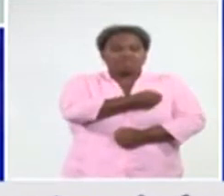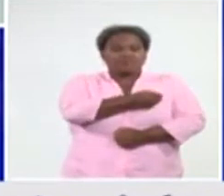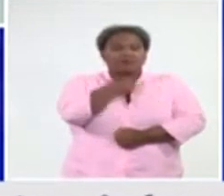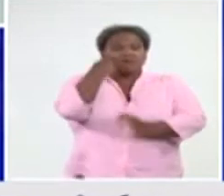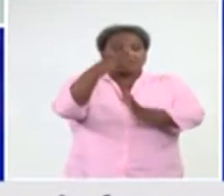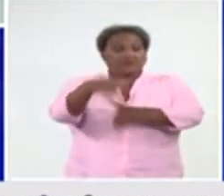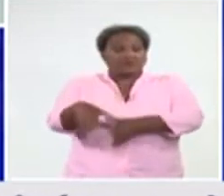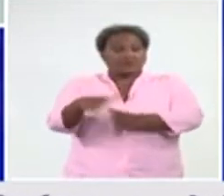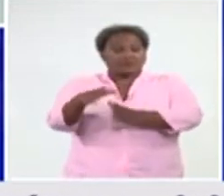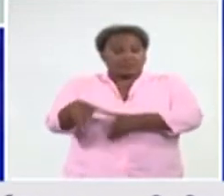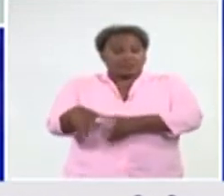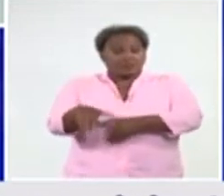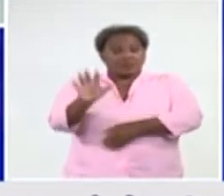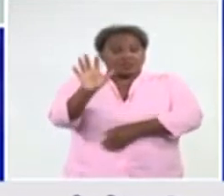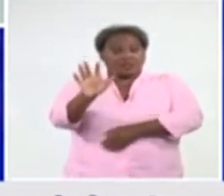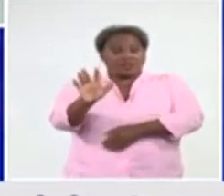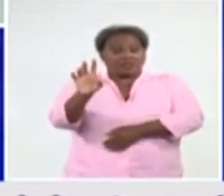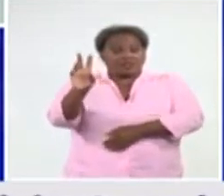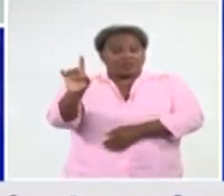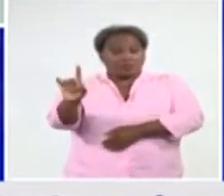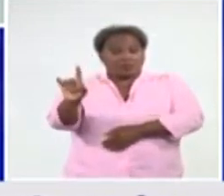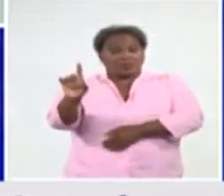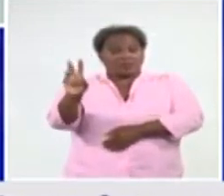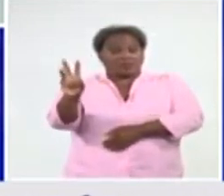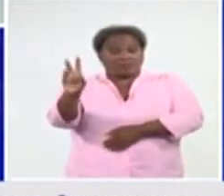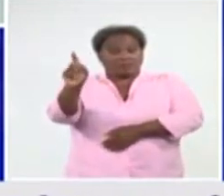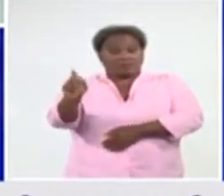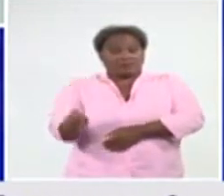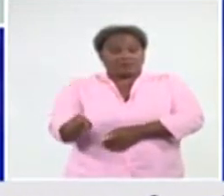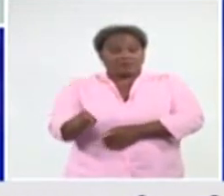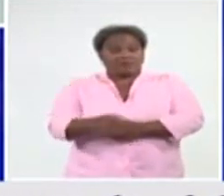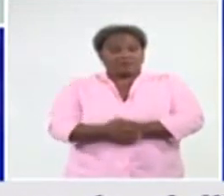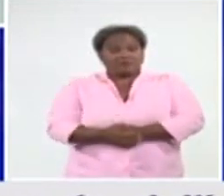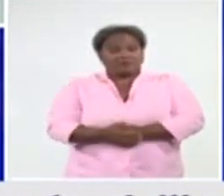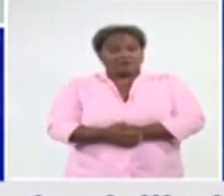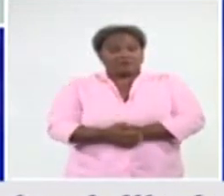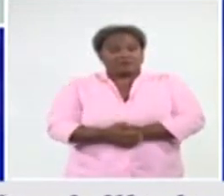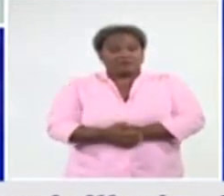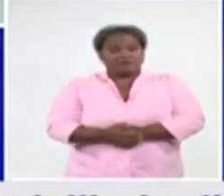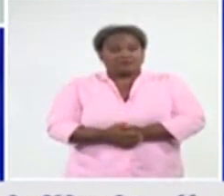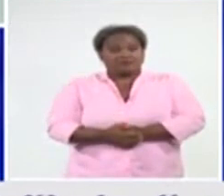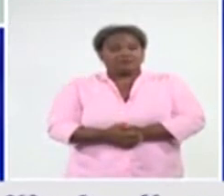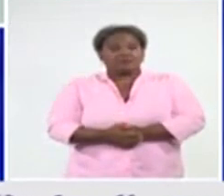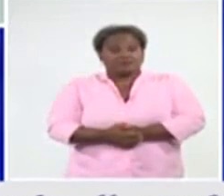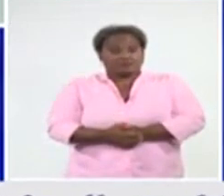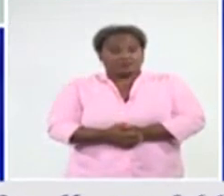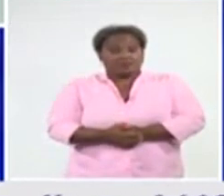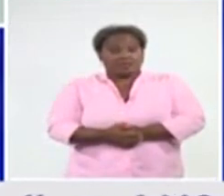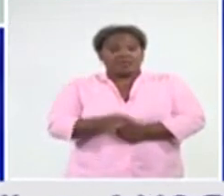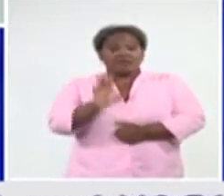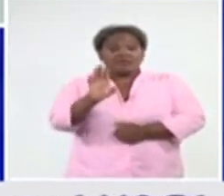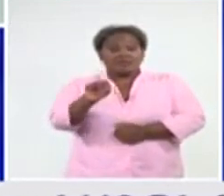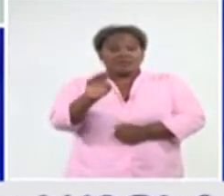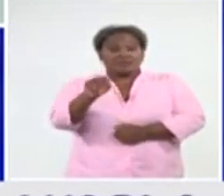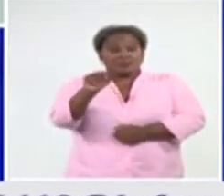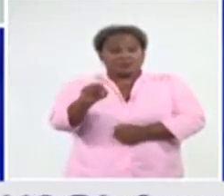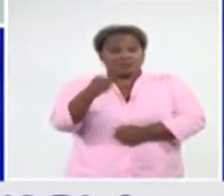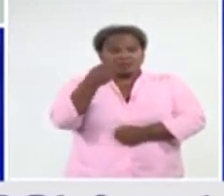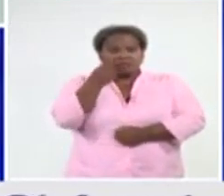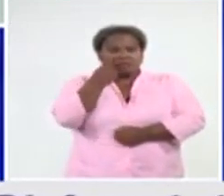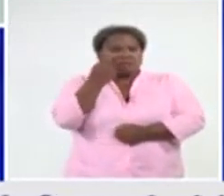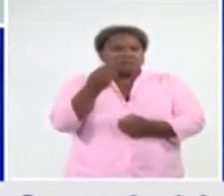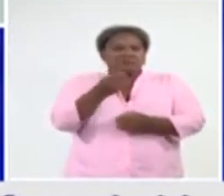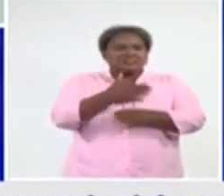fallecido 593 personas. Dicho así, no podemos medir, vamos a decir